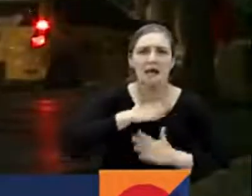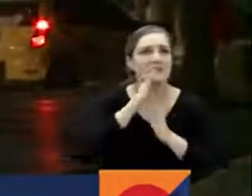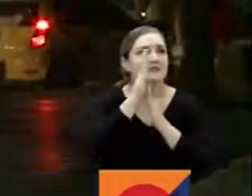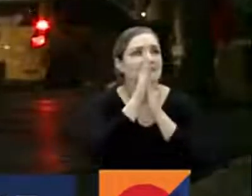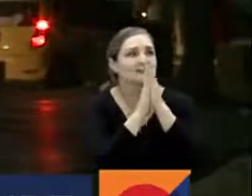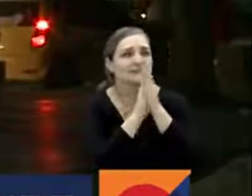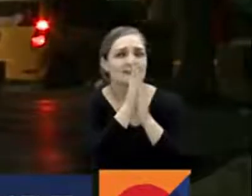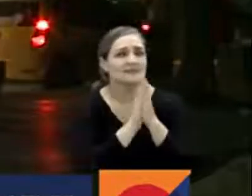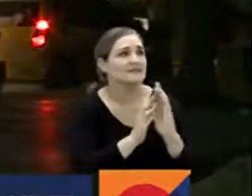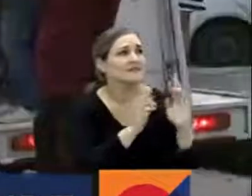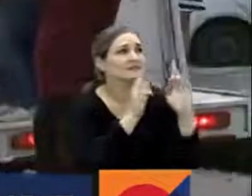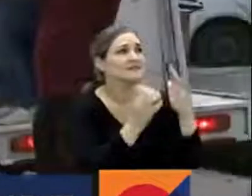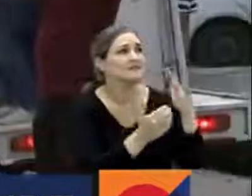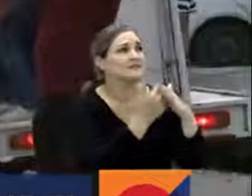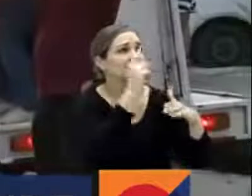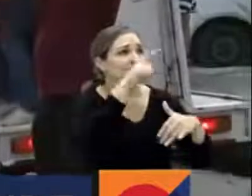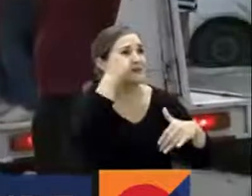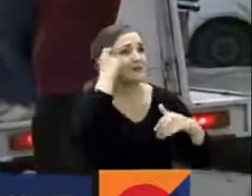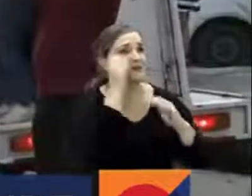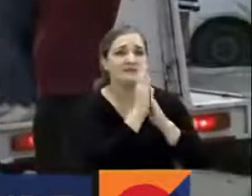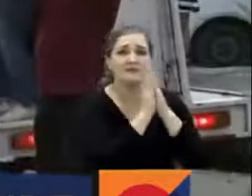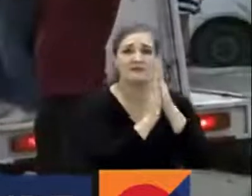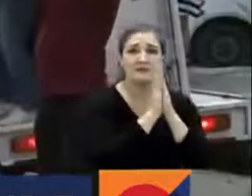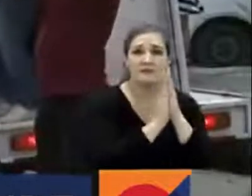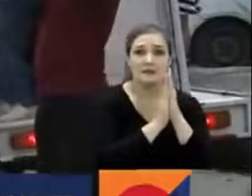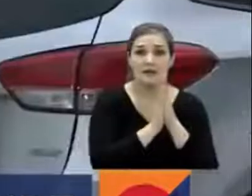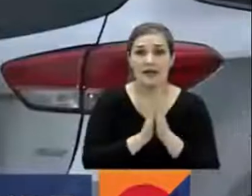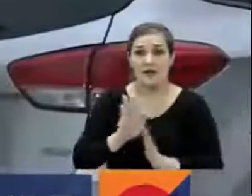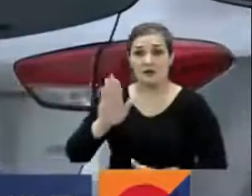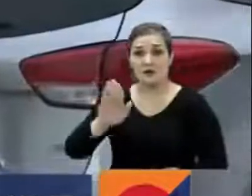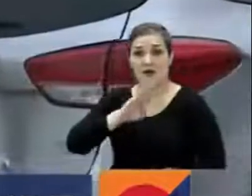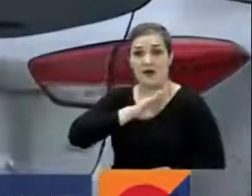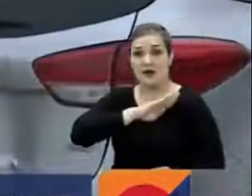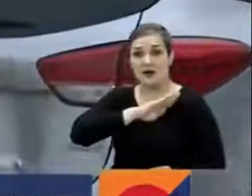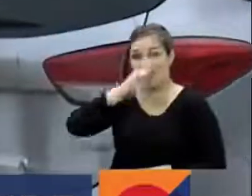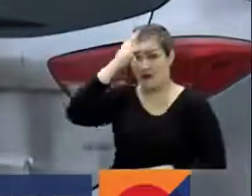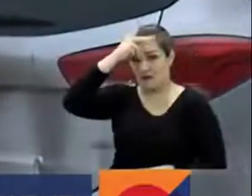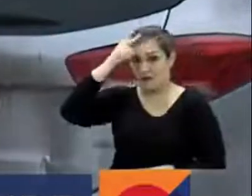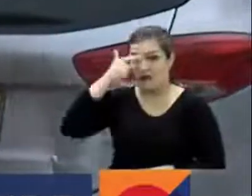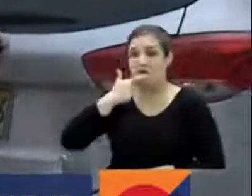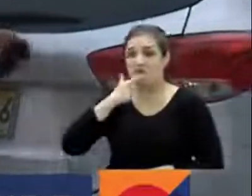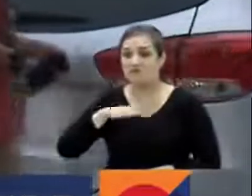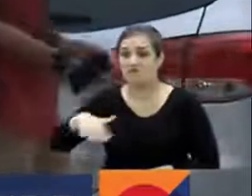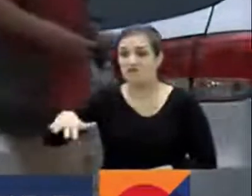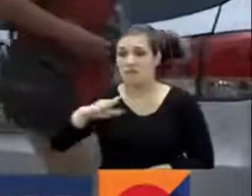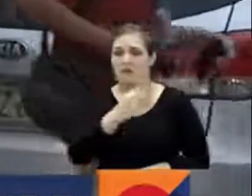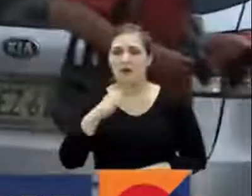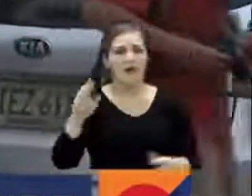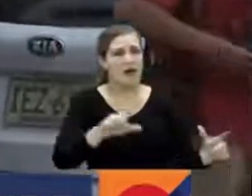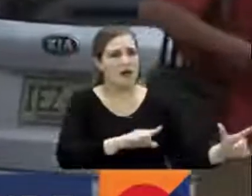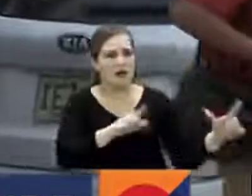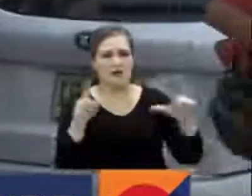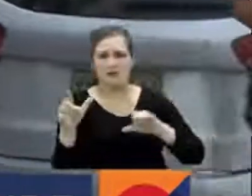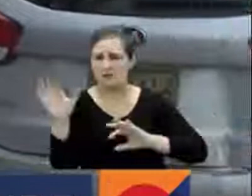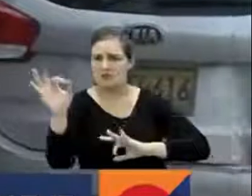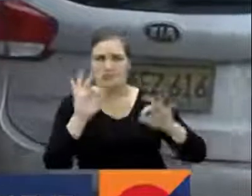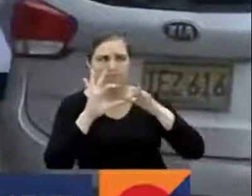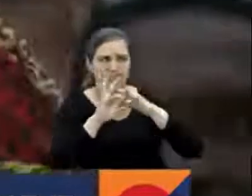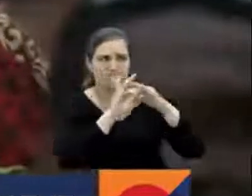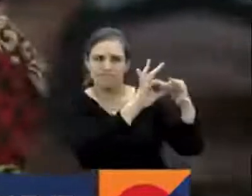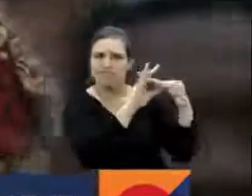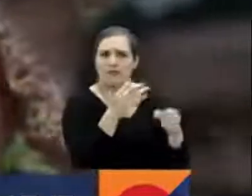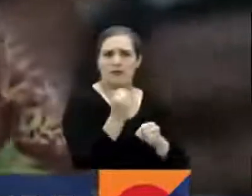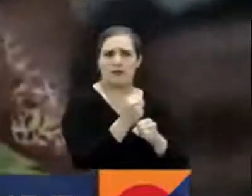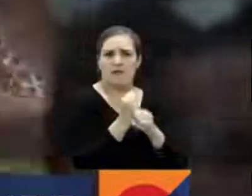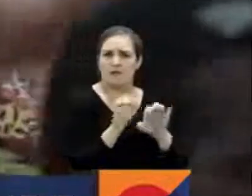expectativas frente al nuevo gobierno. El alcalde Jaime Pumarejo manifestó que los barranquilleros están listos para trabajar en temas tan